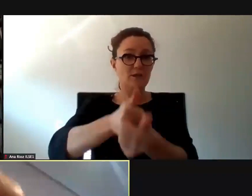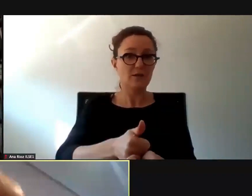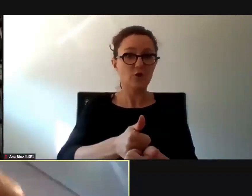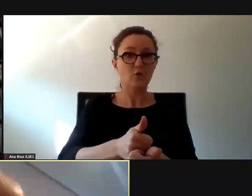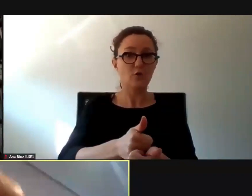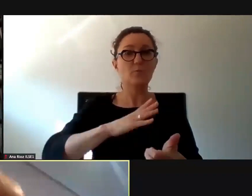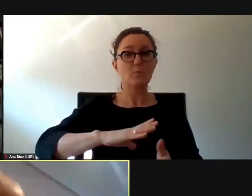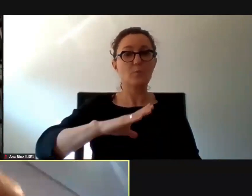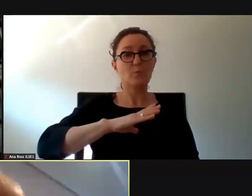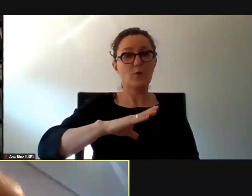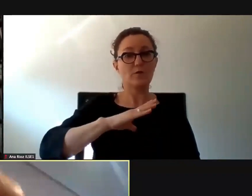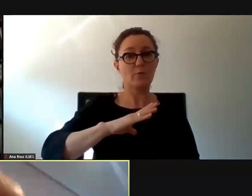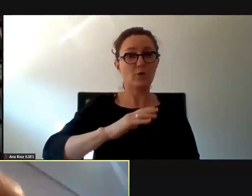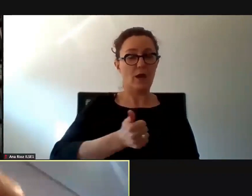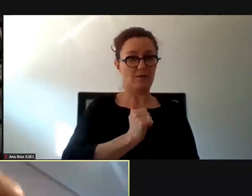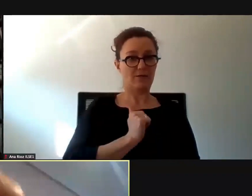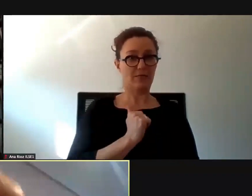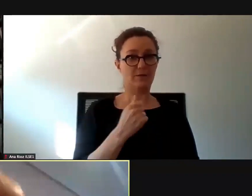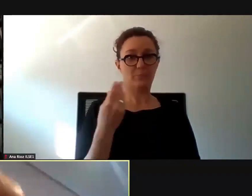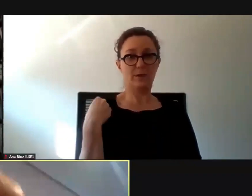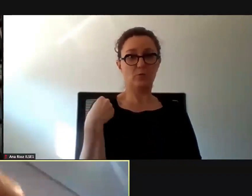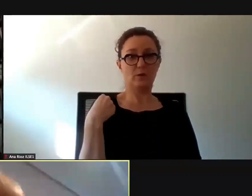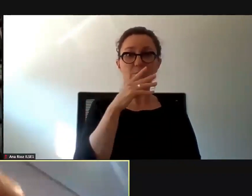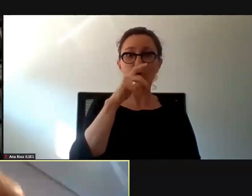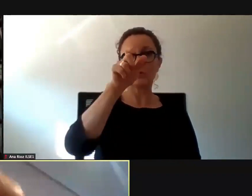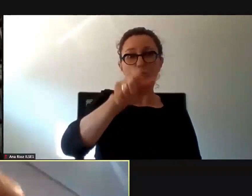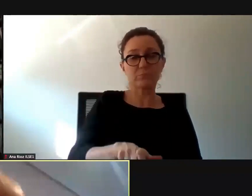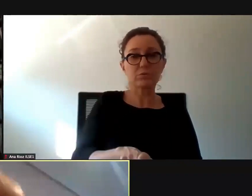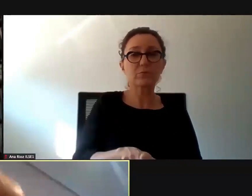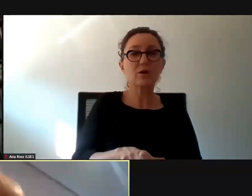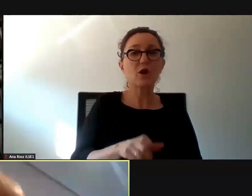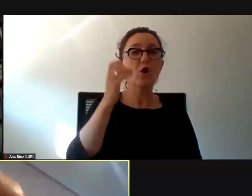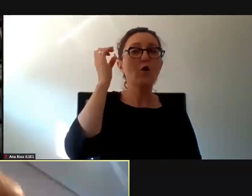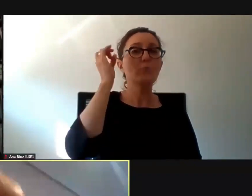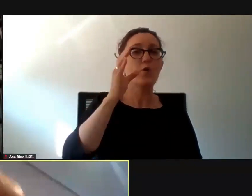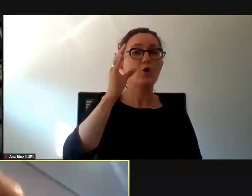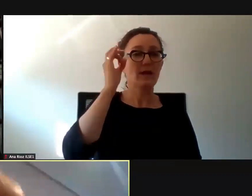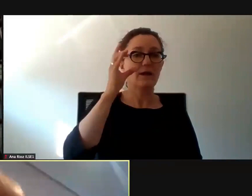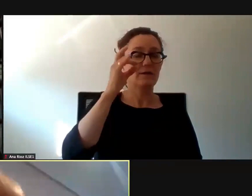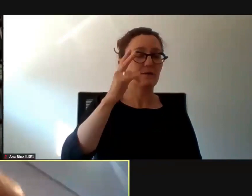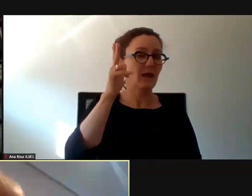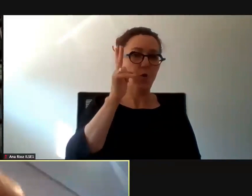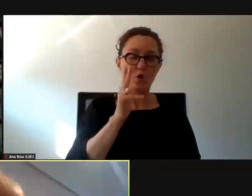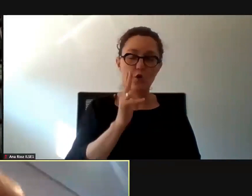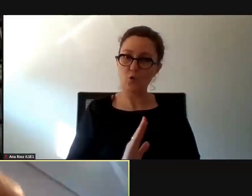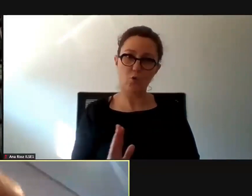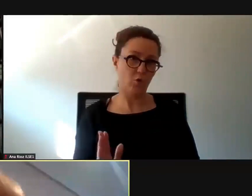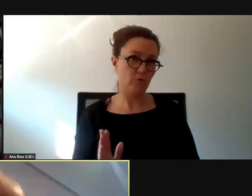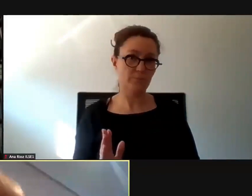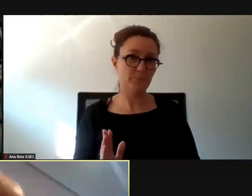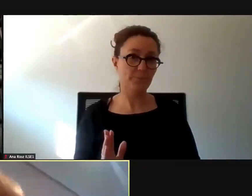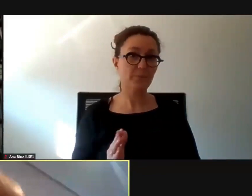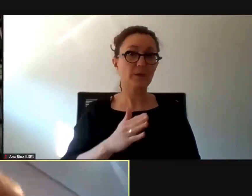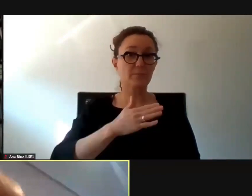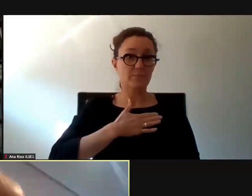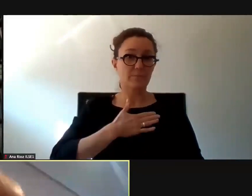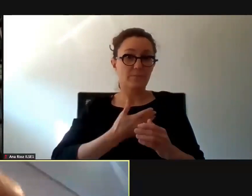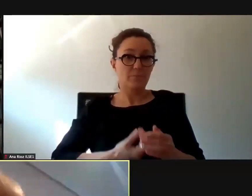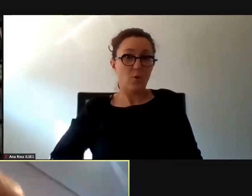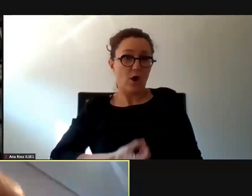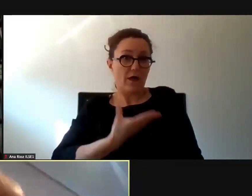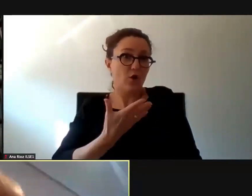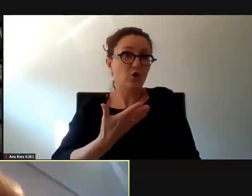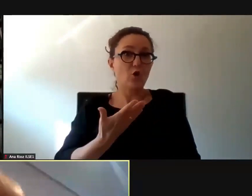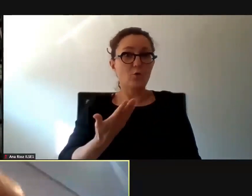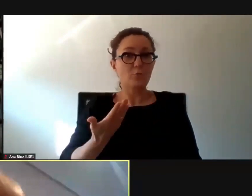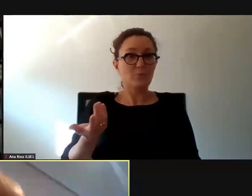favor pregunten, ¿no? Que es un lujo tener a este ponente y hacerle preguntas. Yo, si te parece, por mi vocación o por mi profesión